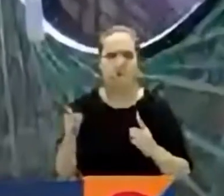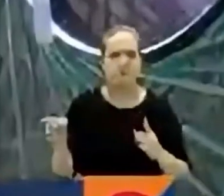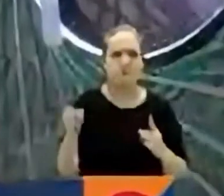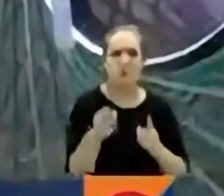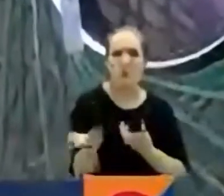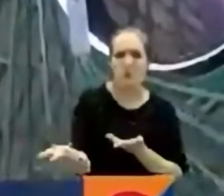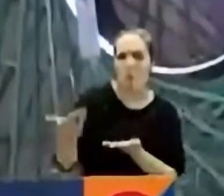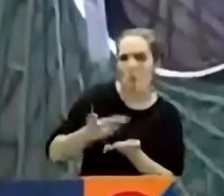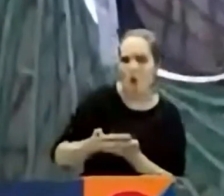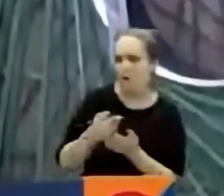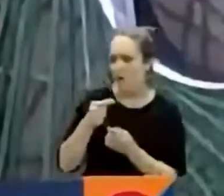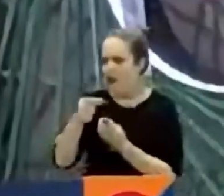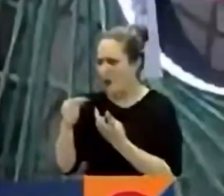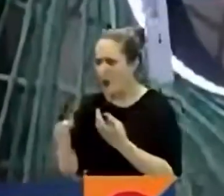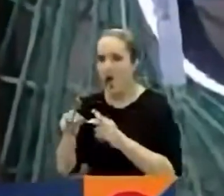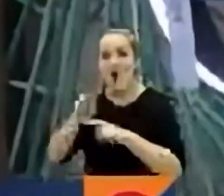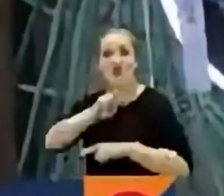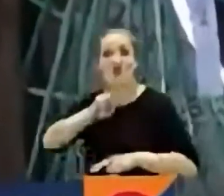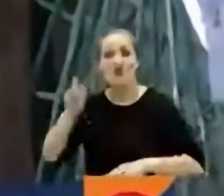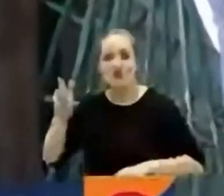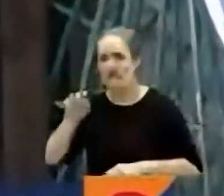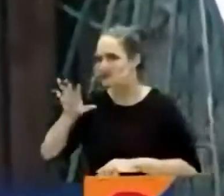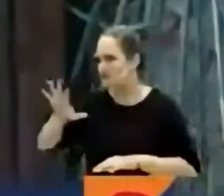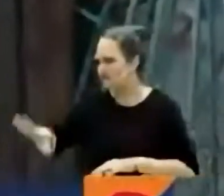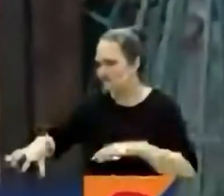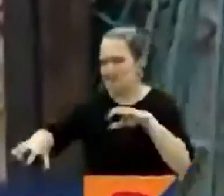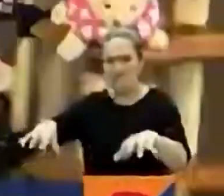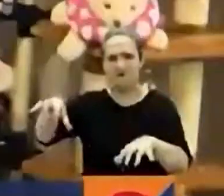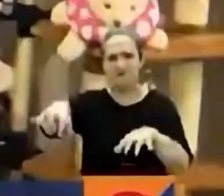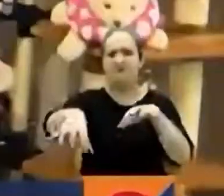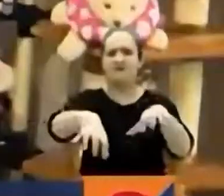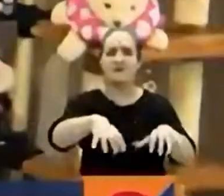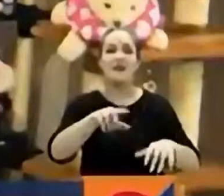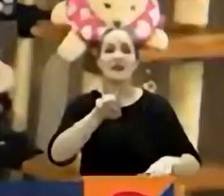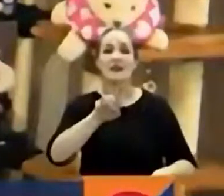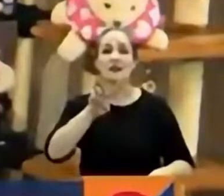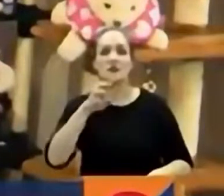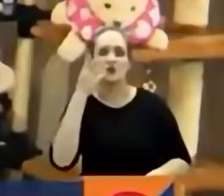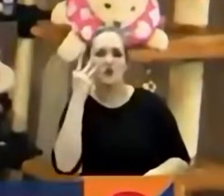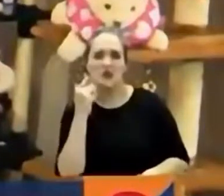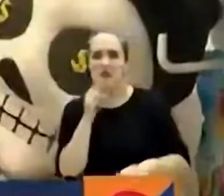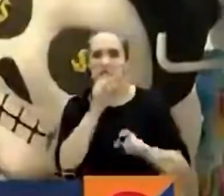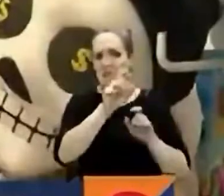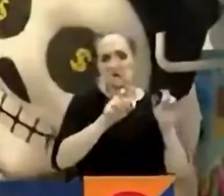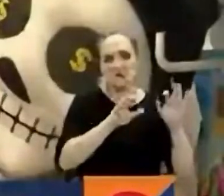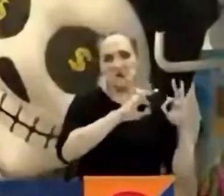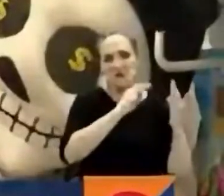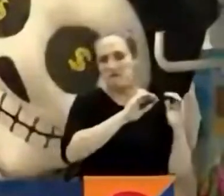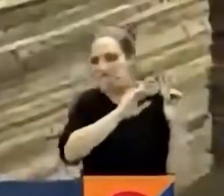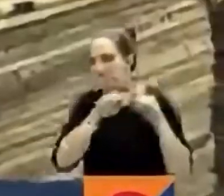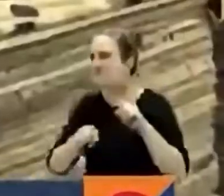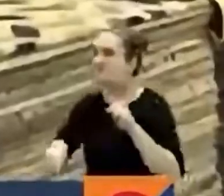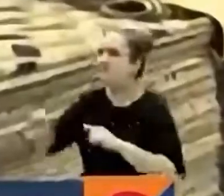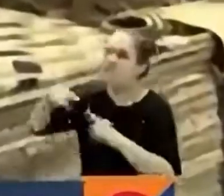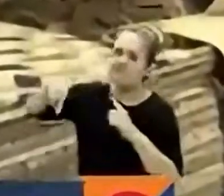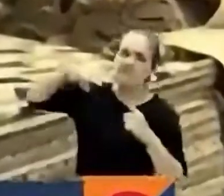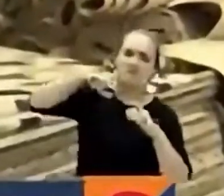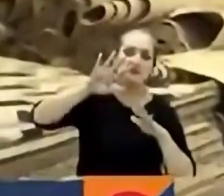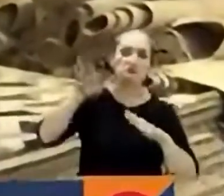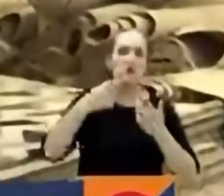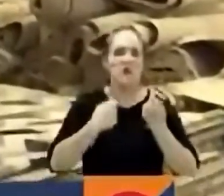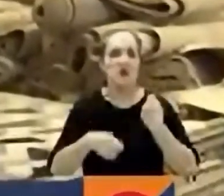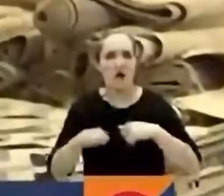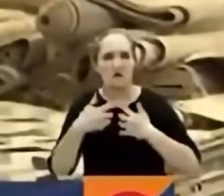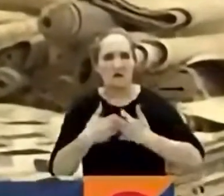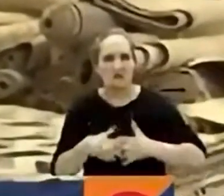propuestas de más de 200 expositores. Serán 18 días en los que las familias podrán visitar las propuestas de negocio de colombianos